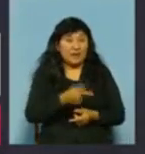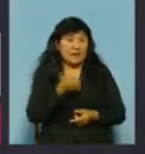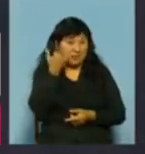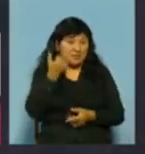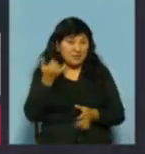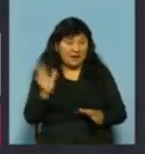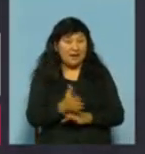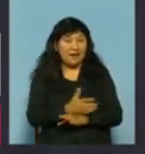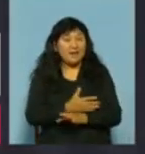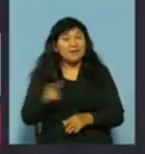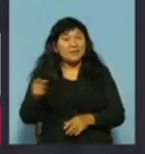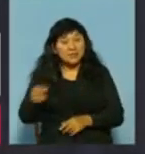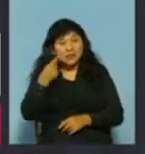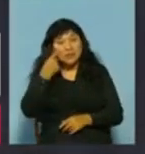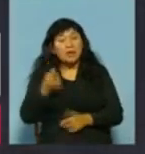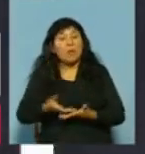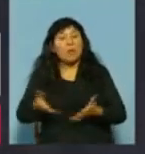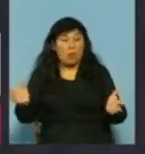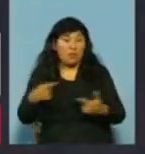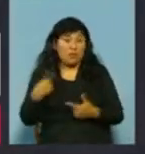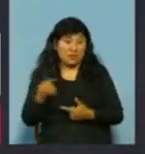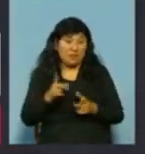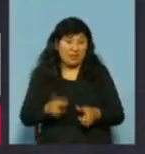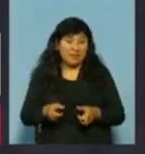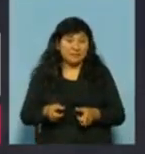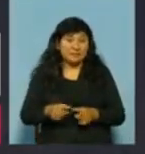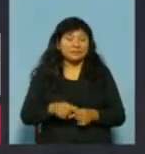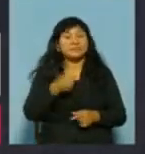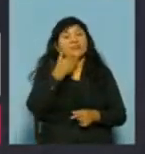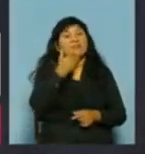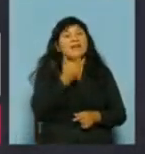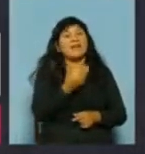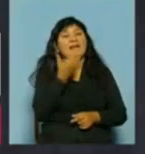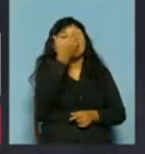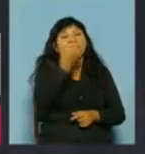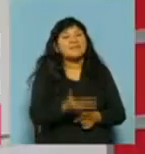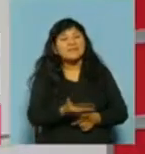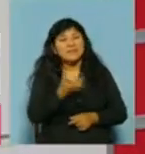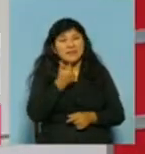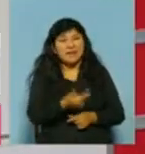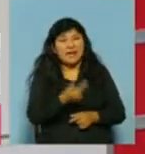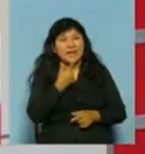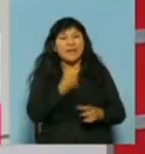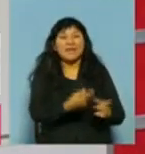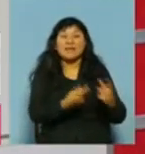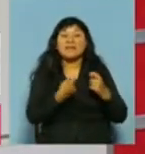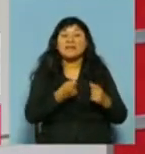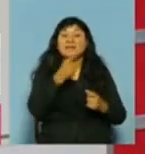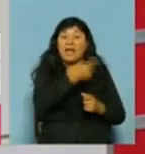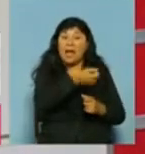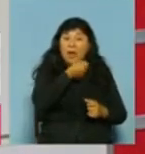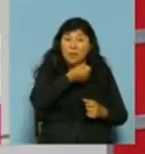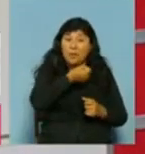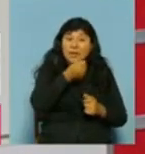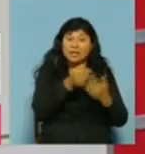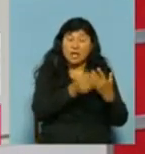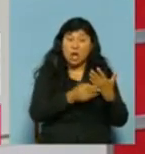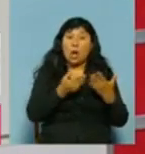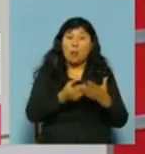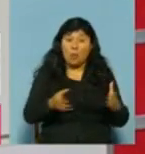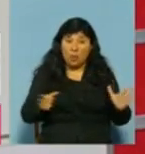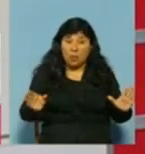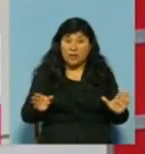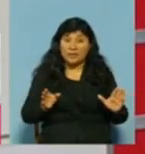Gracias, Emiliano, y creo que sería necesario, ¿no?, respuestas, declaraciones sobre